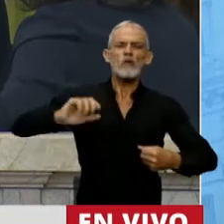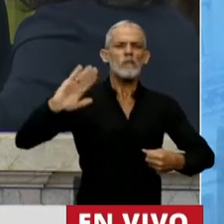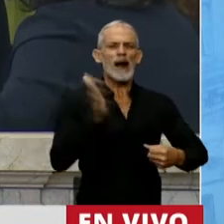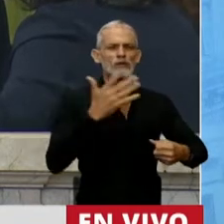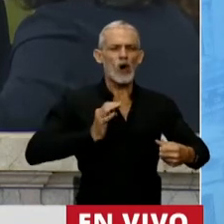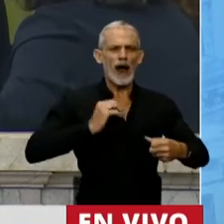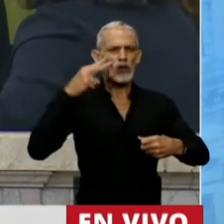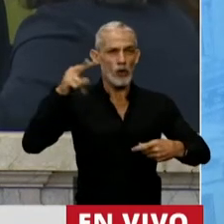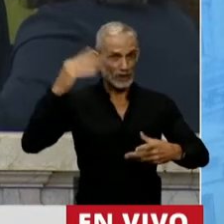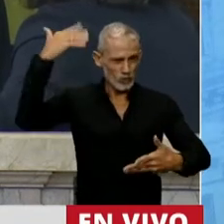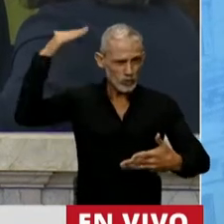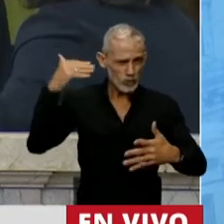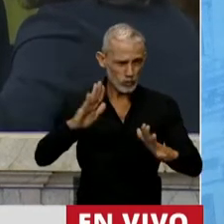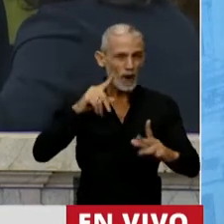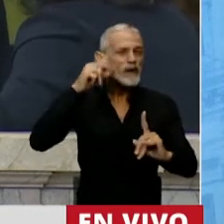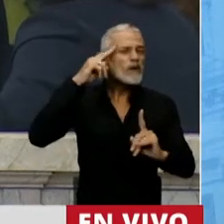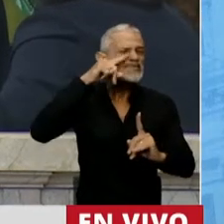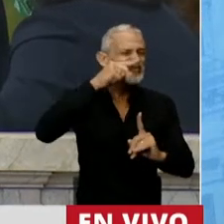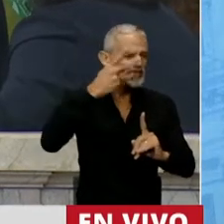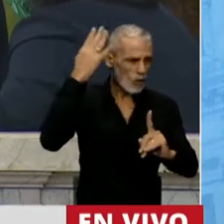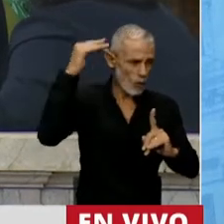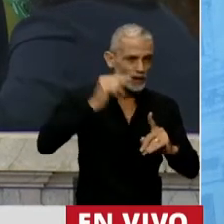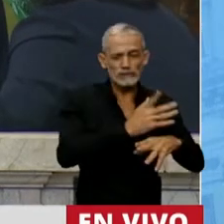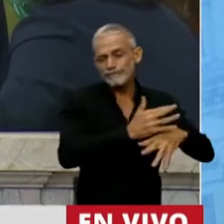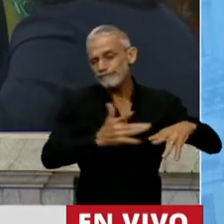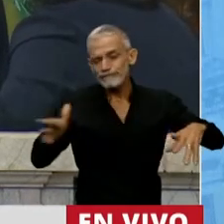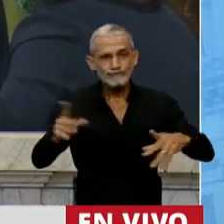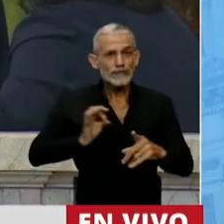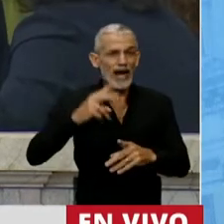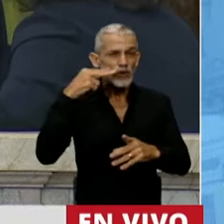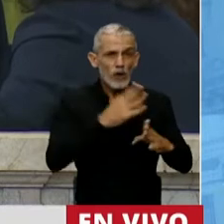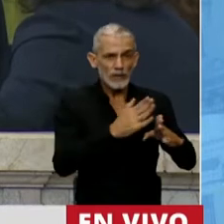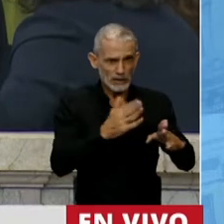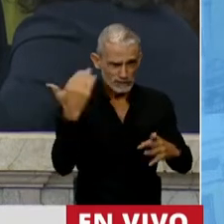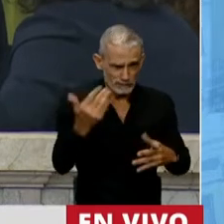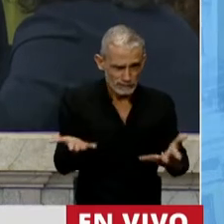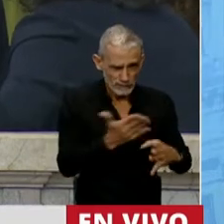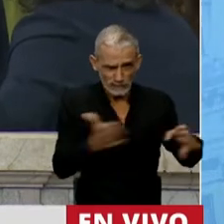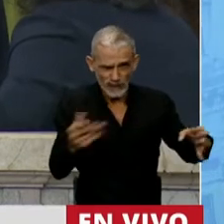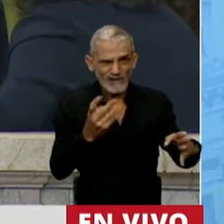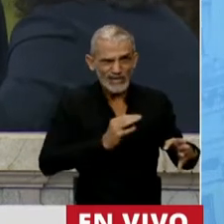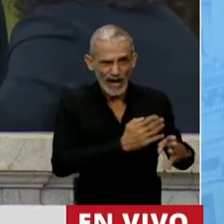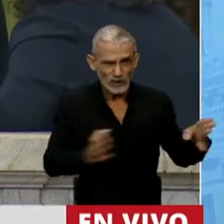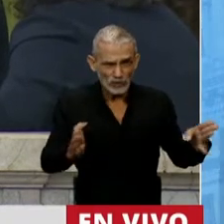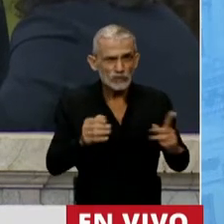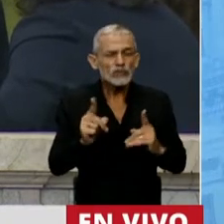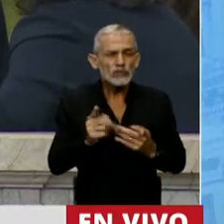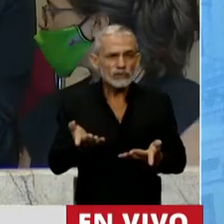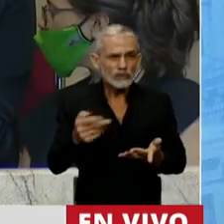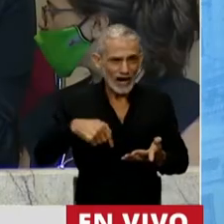el año 2000 pasaron ya muchos años del año 2000 y todavía seguimos en este país